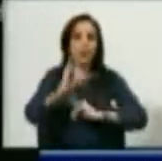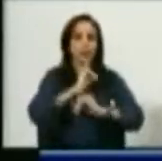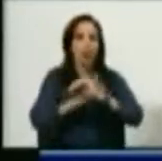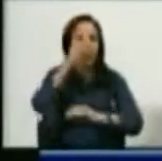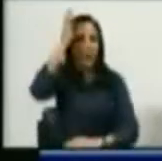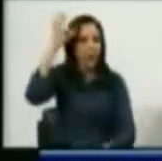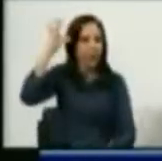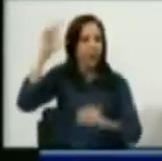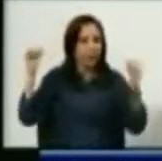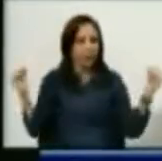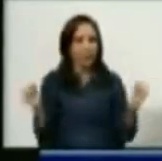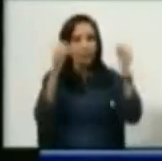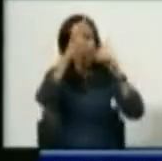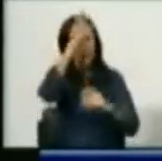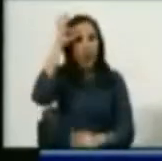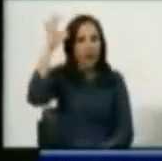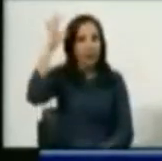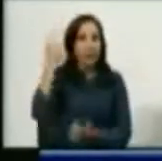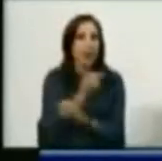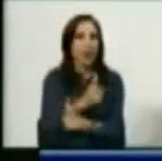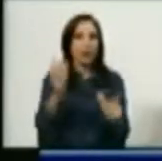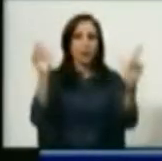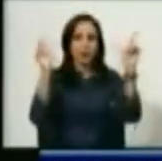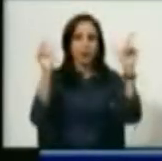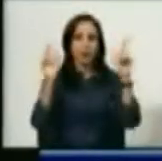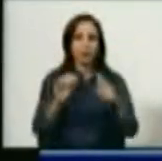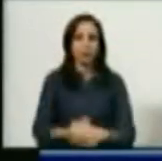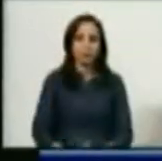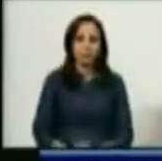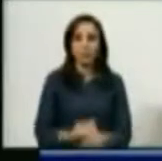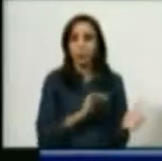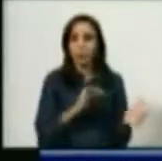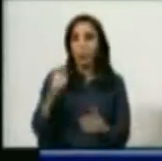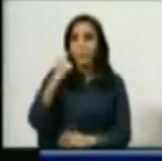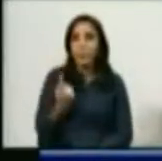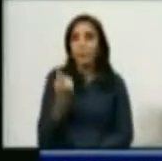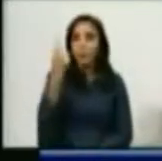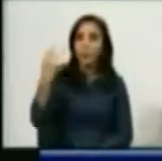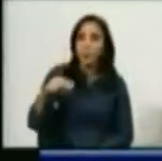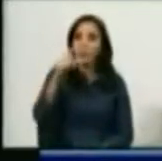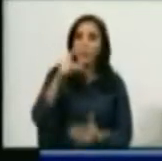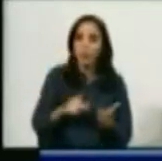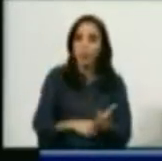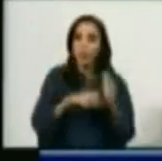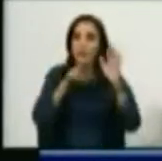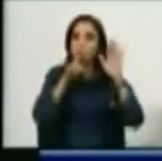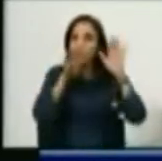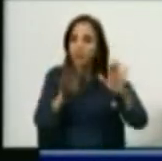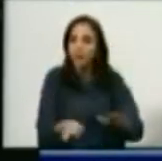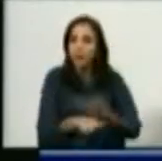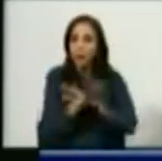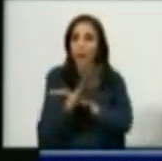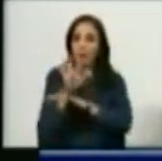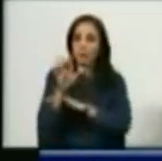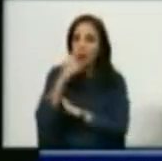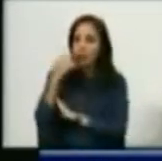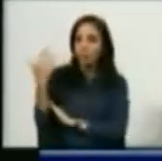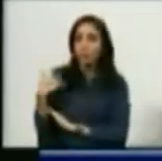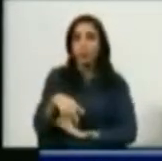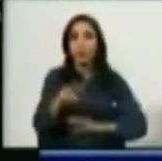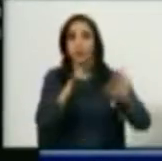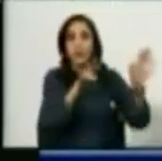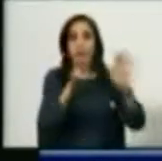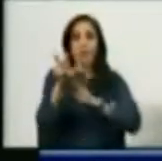Palestina viva Palestina libre primero de noviembre de 1945 hace